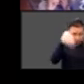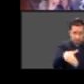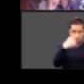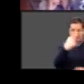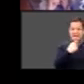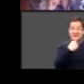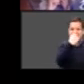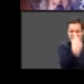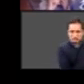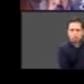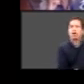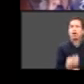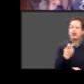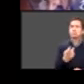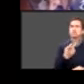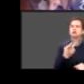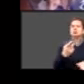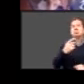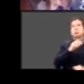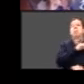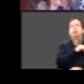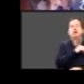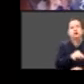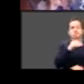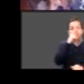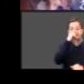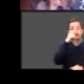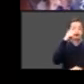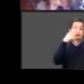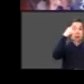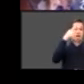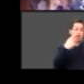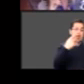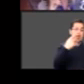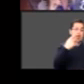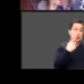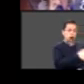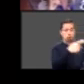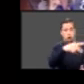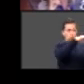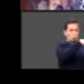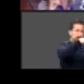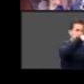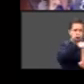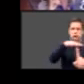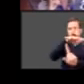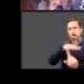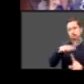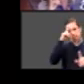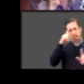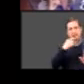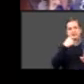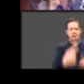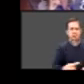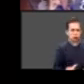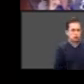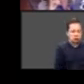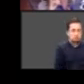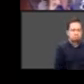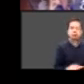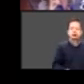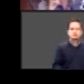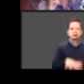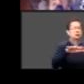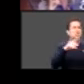lograr que independientemente del contexto en el que se desarrollan crecen y viven las personas puedan